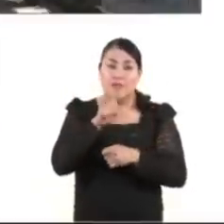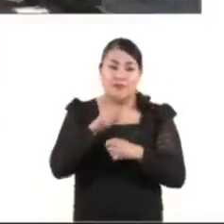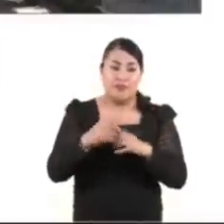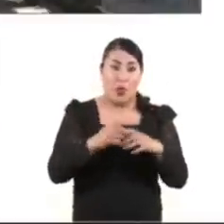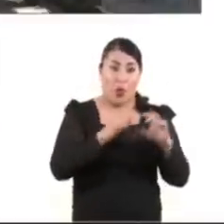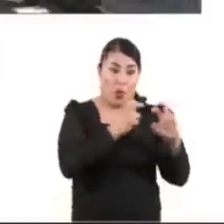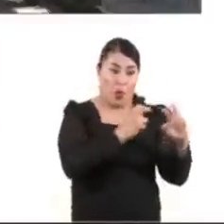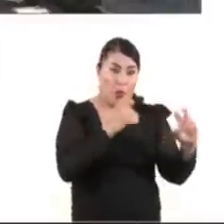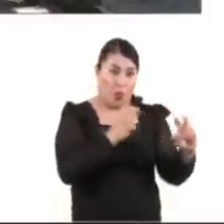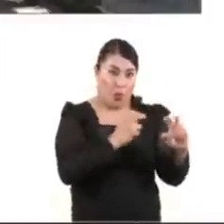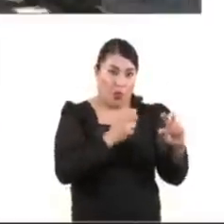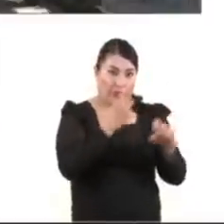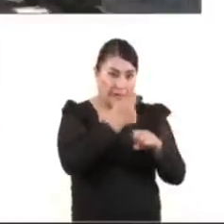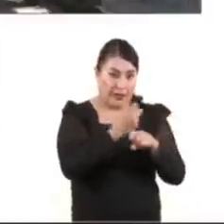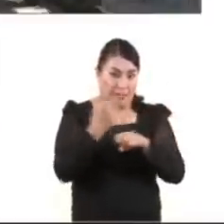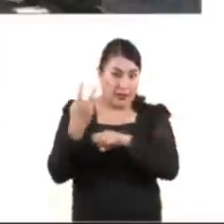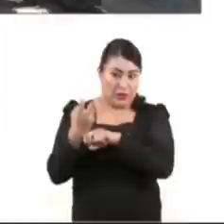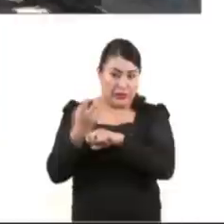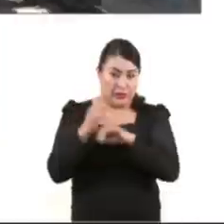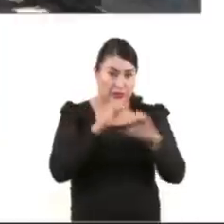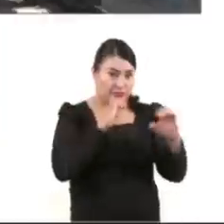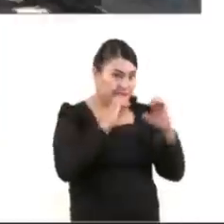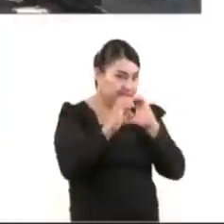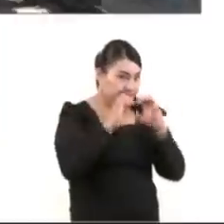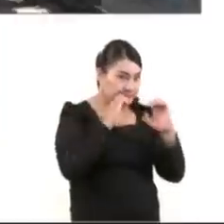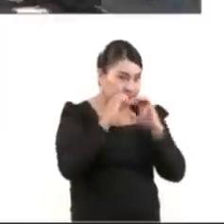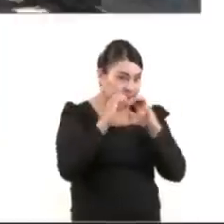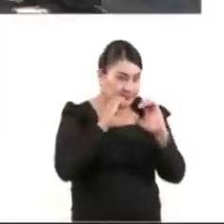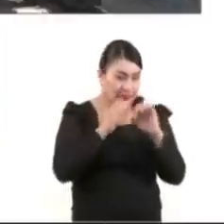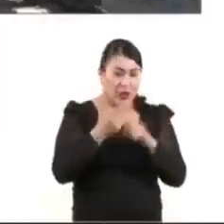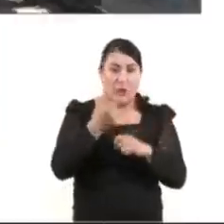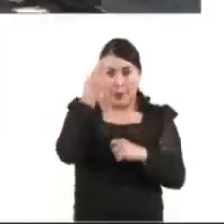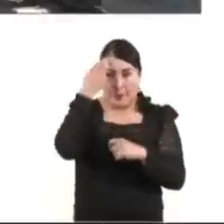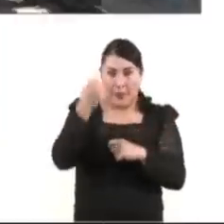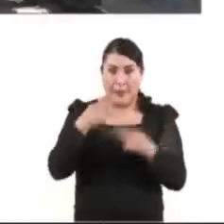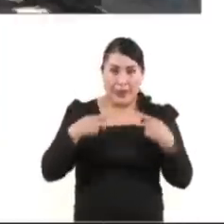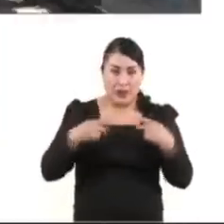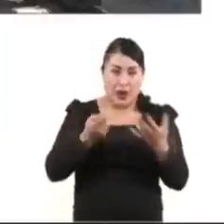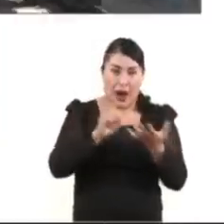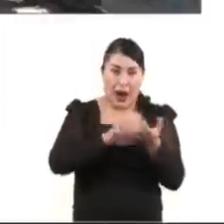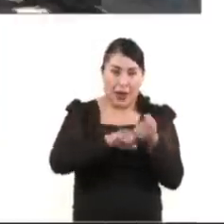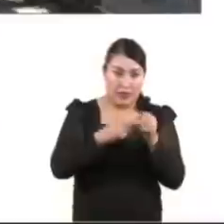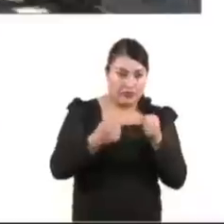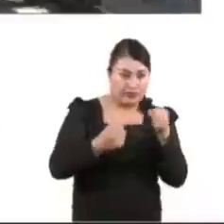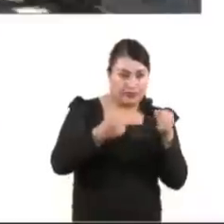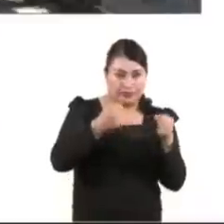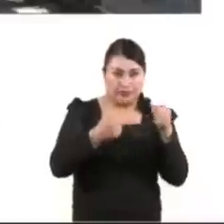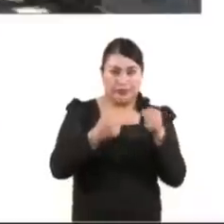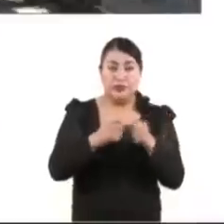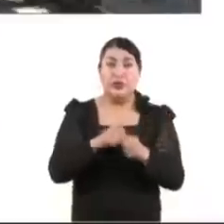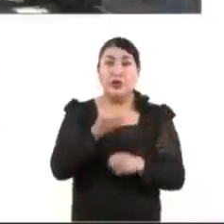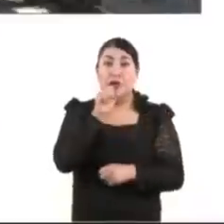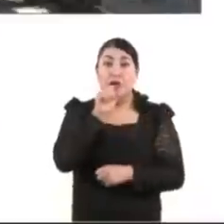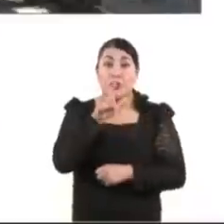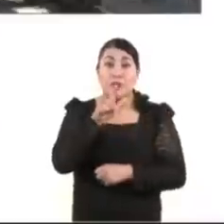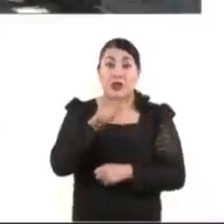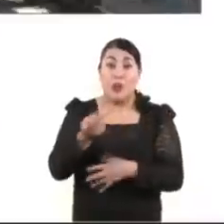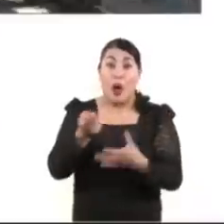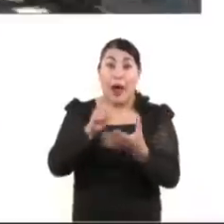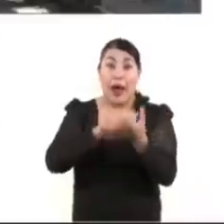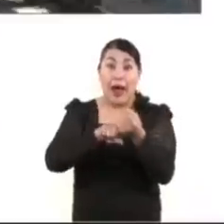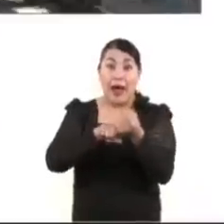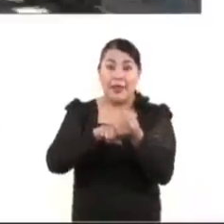vagones con la cabina de conducción también contarán con cámaras de video-vigilancia al interior y exterior